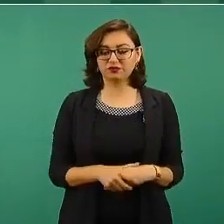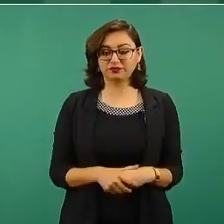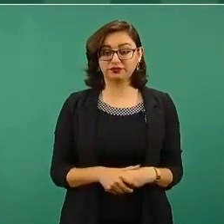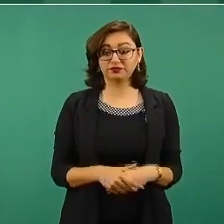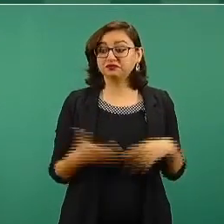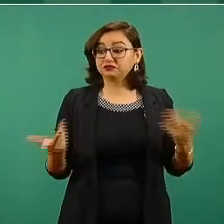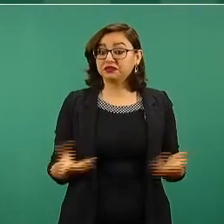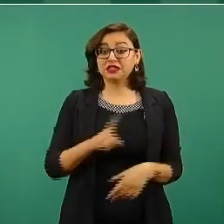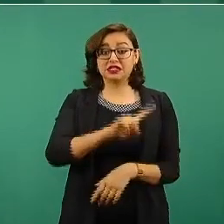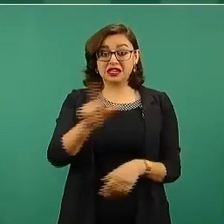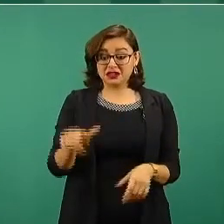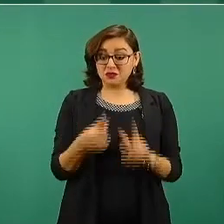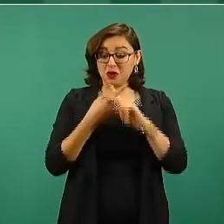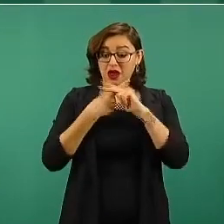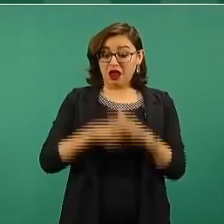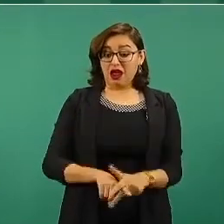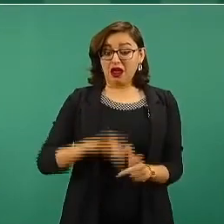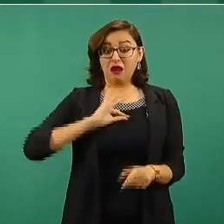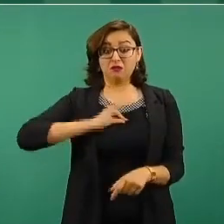capacitar,